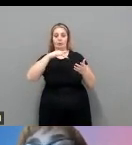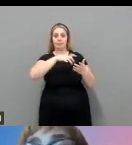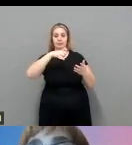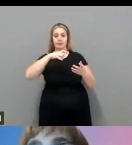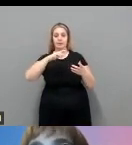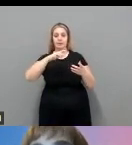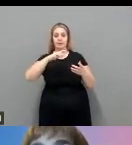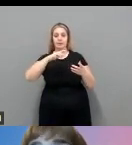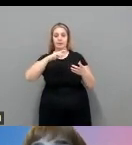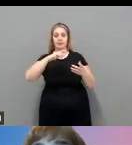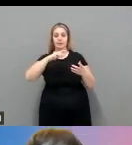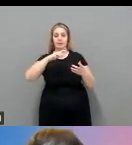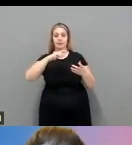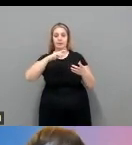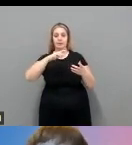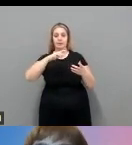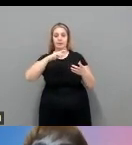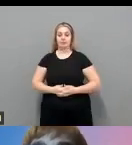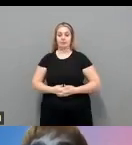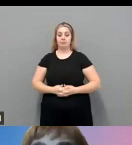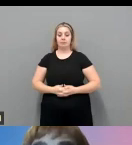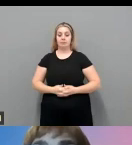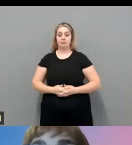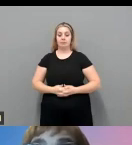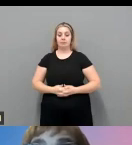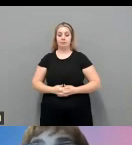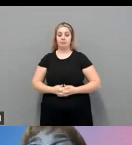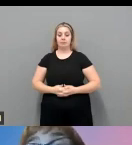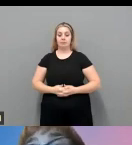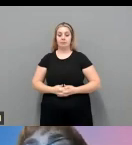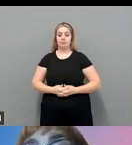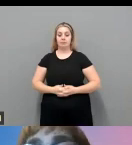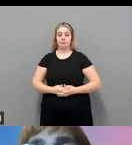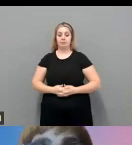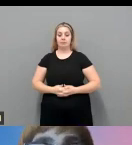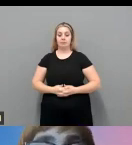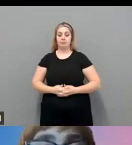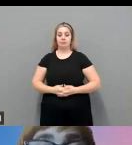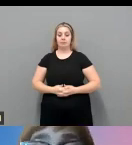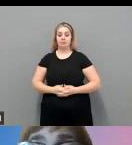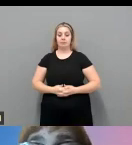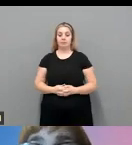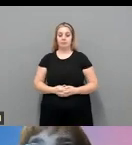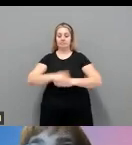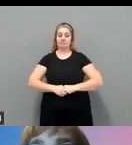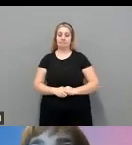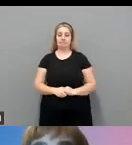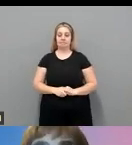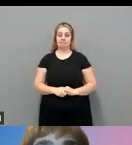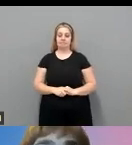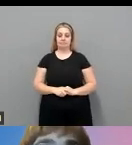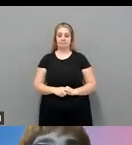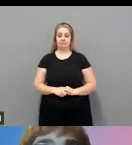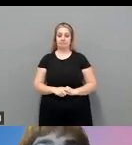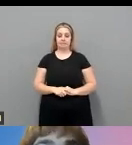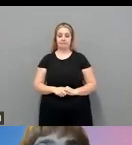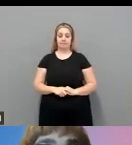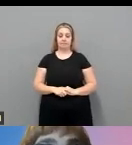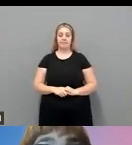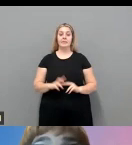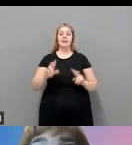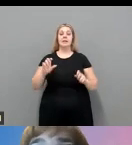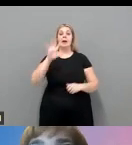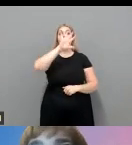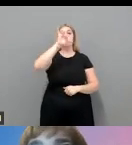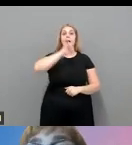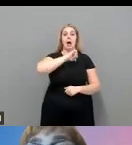sentido, mis compañeras Patricia y Pilar han hecho una investigación a nivel de todas las comunidades autónomas y